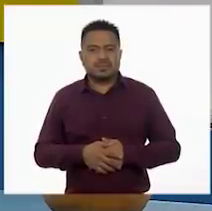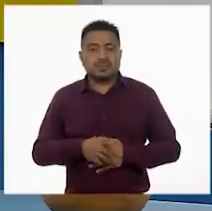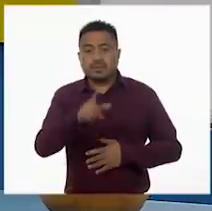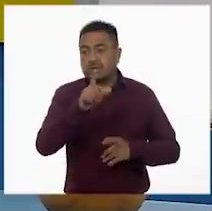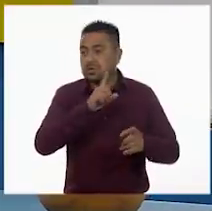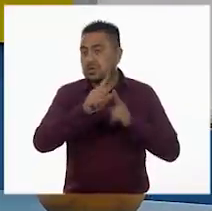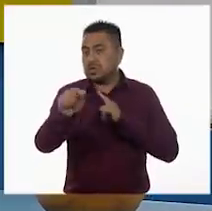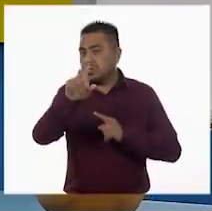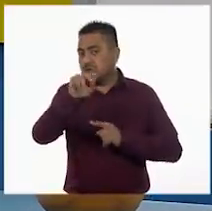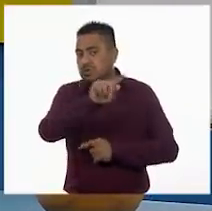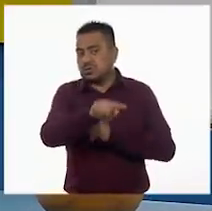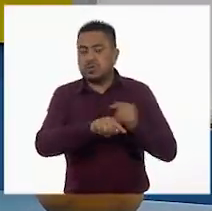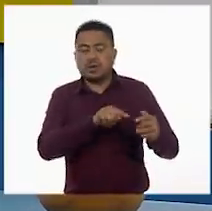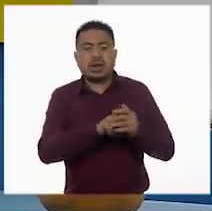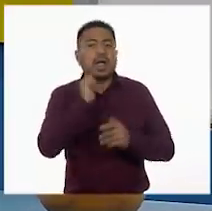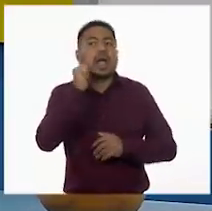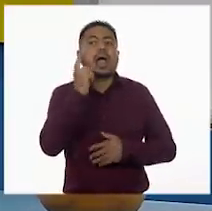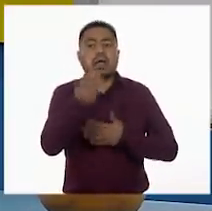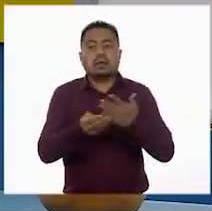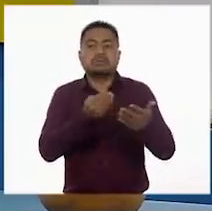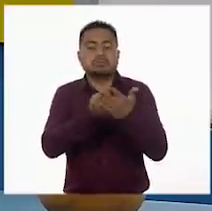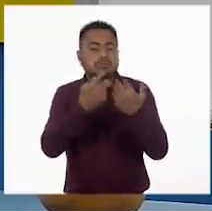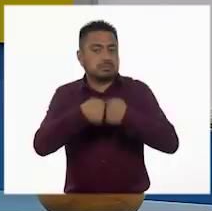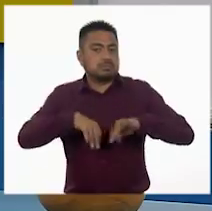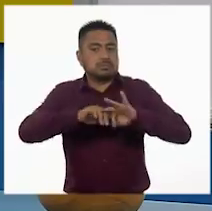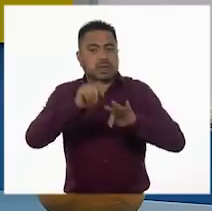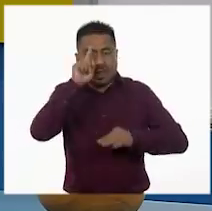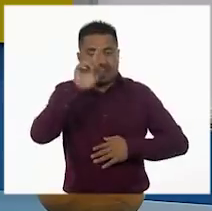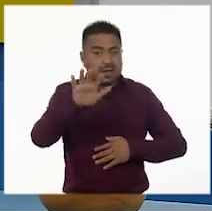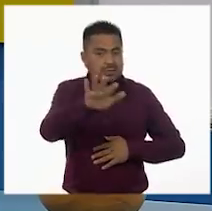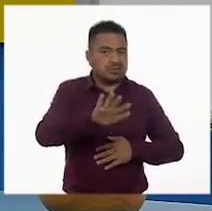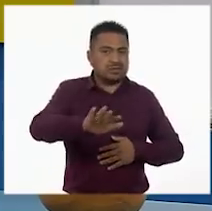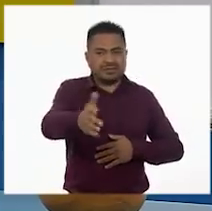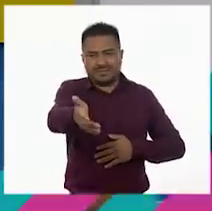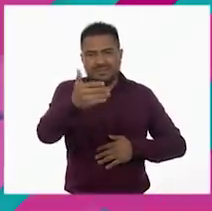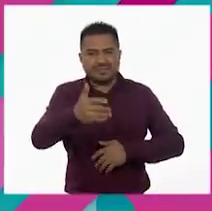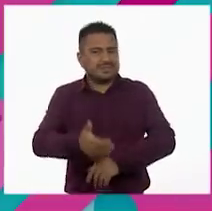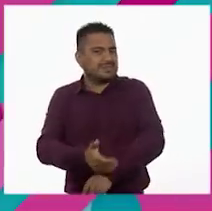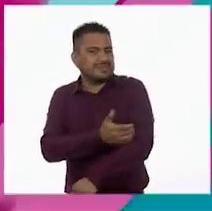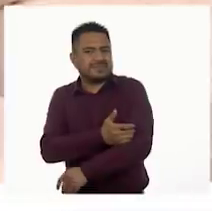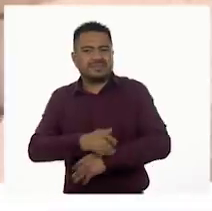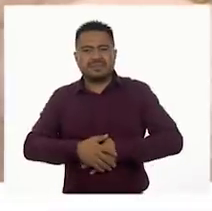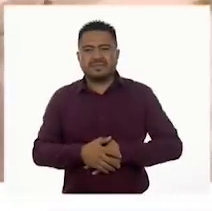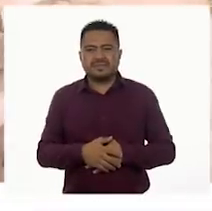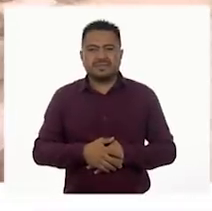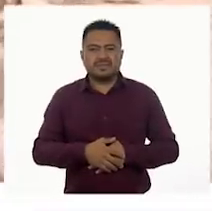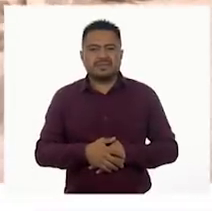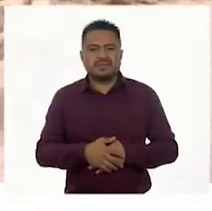No se muevan de su lugar, tenemos algo muy importante para ustedes. ¡Acompáñennos!